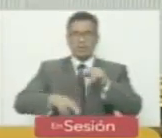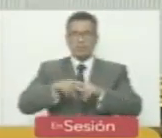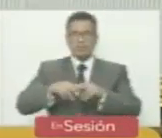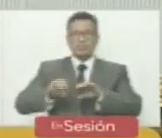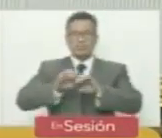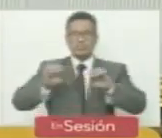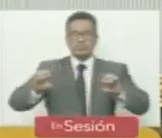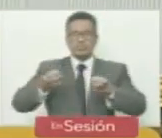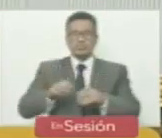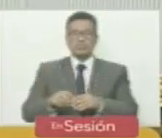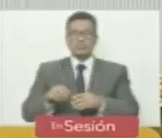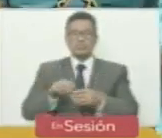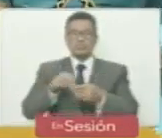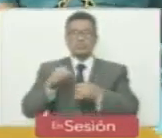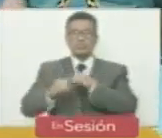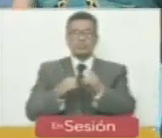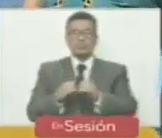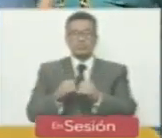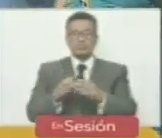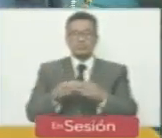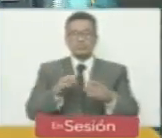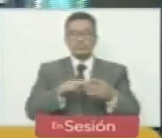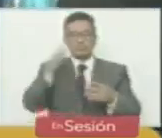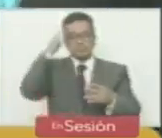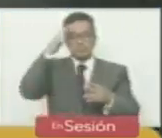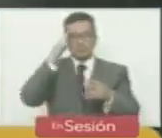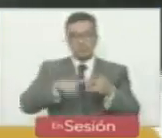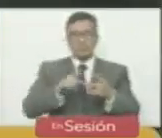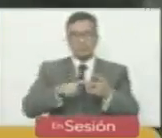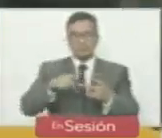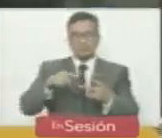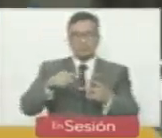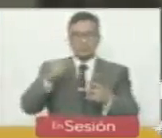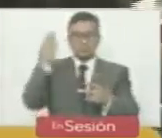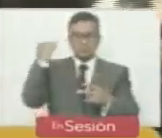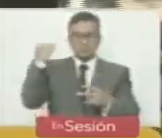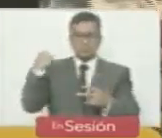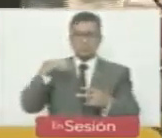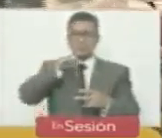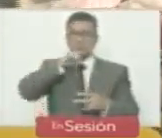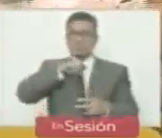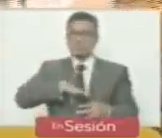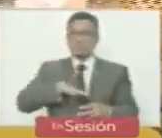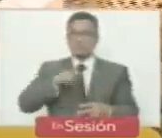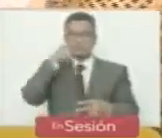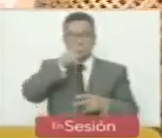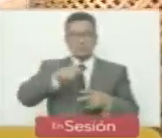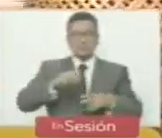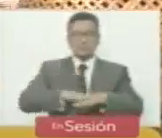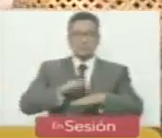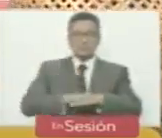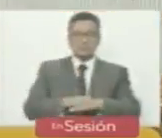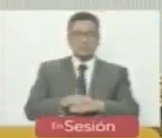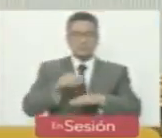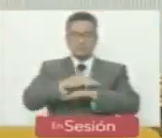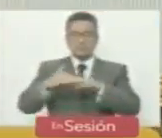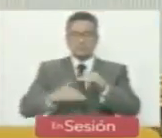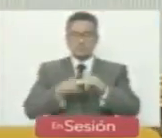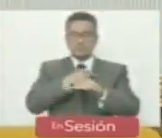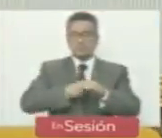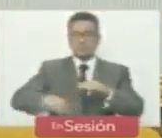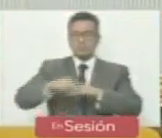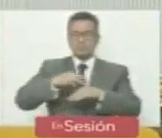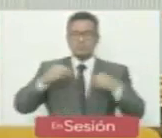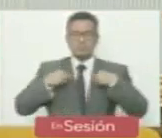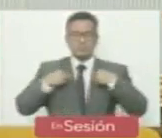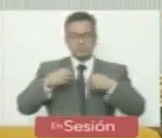Educación Intercultural, Bilingüe y el Saber Ancestral de los Pueblos. María Vanessa Prieto, viceministra para el Vivir Bien